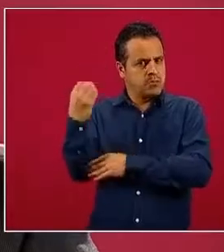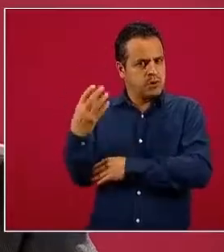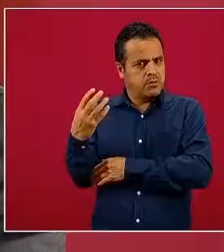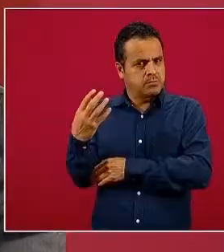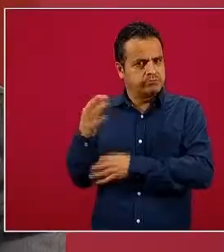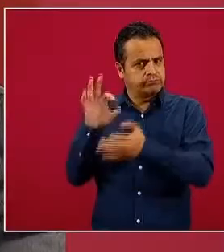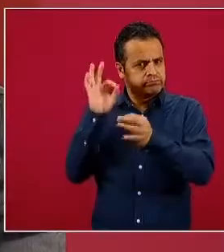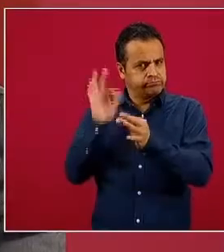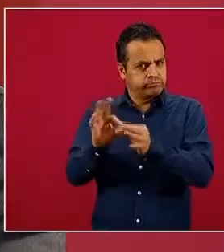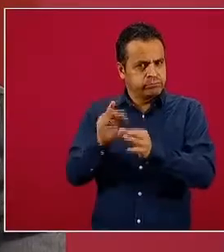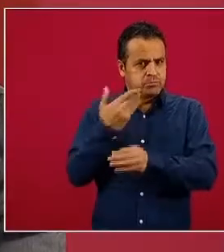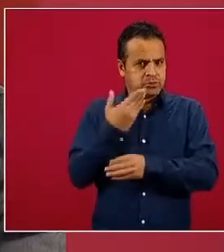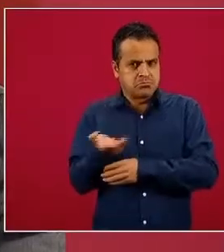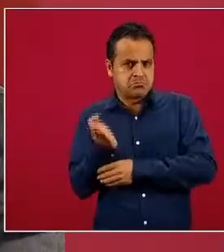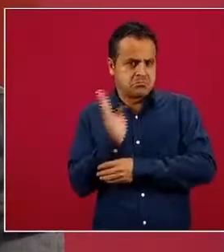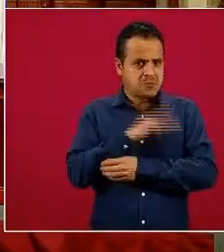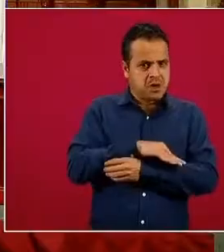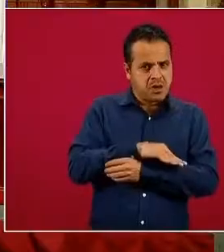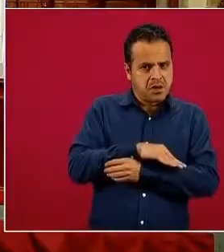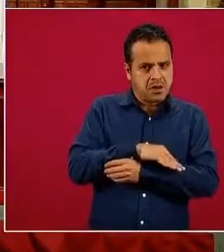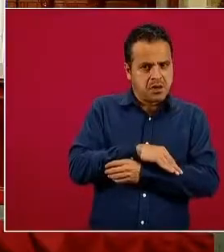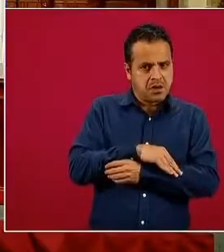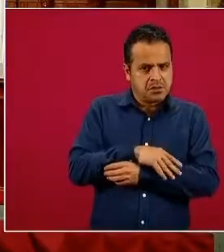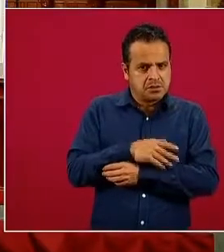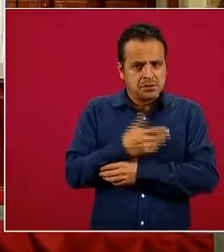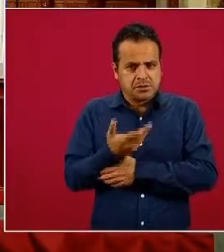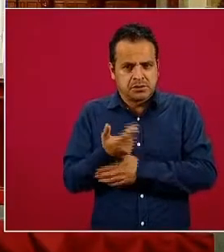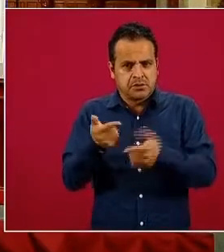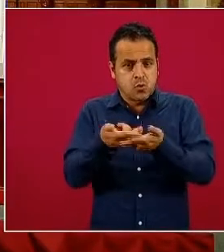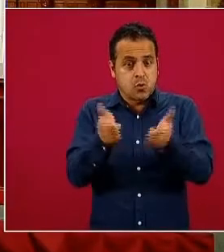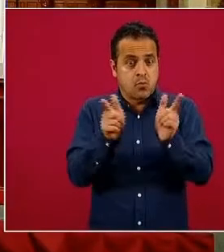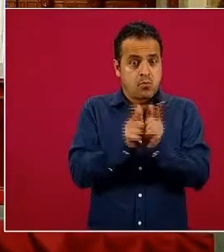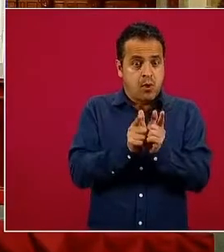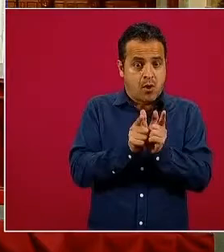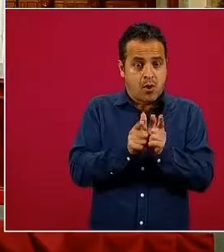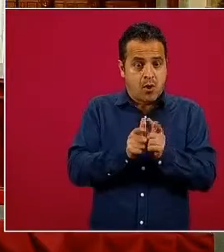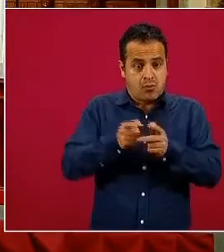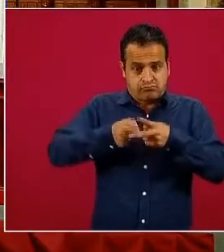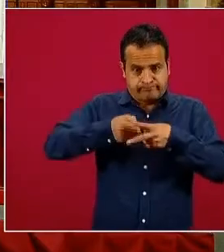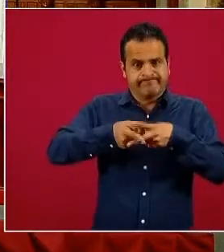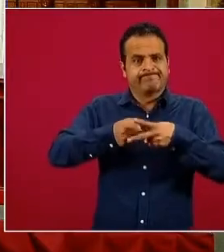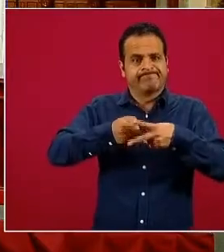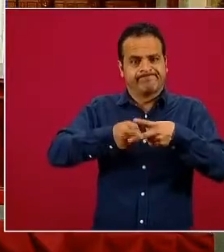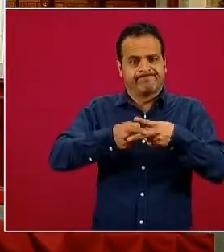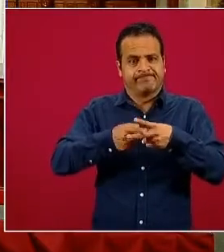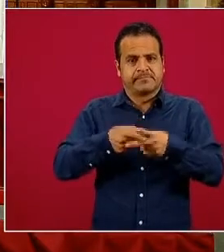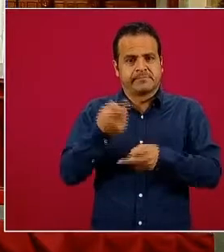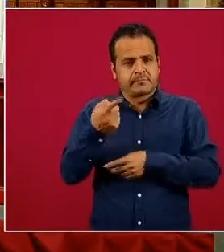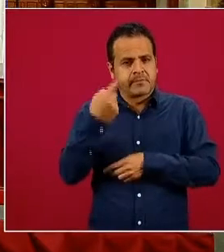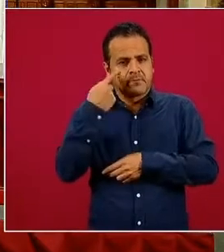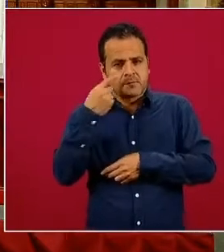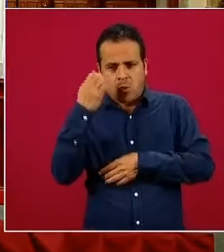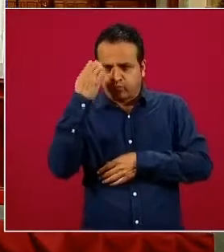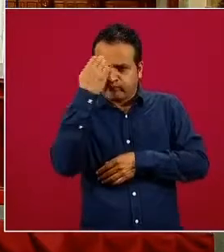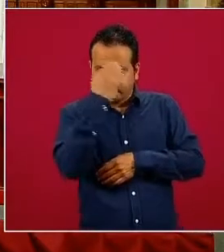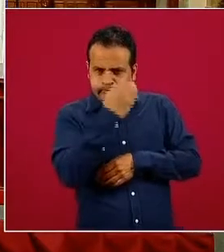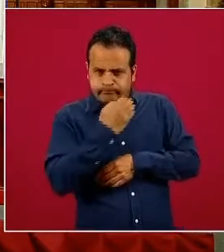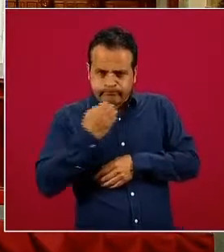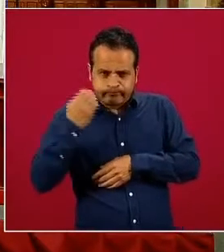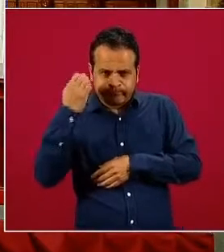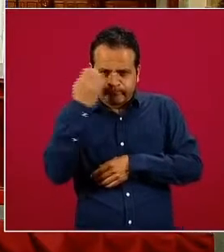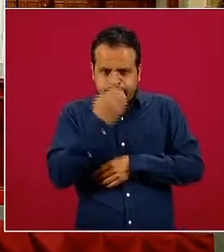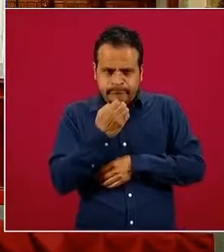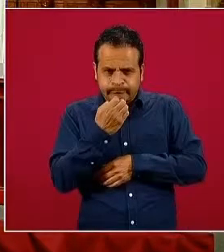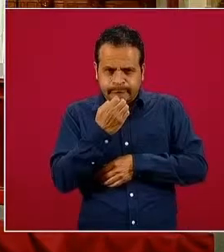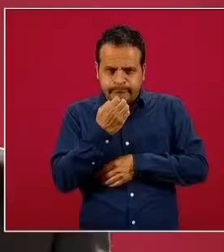compañeros de los institutos de matemáticas que he mencionado son quienes realizan esta predicción. Ahora, en términos generales y